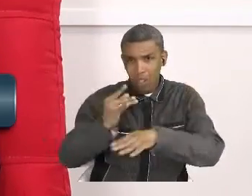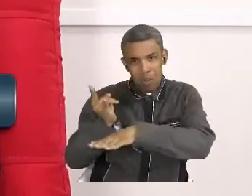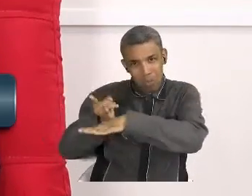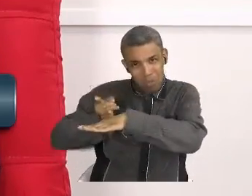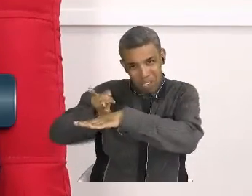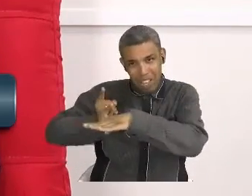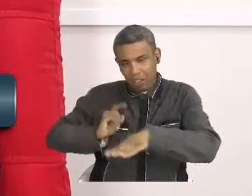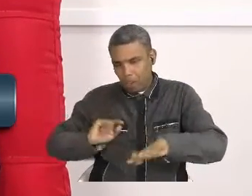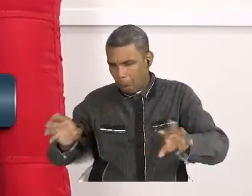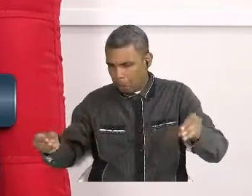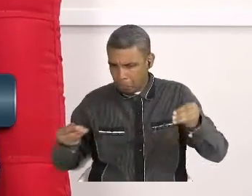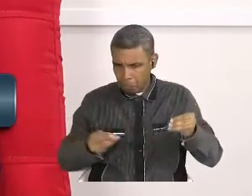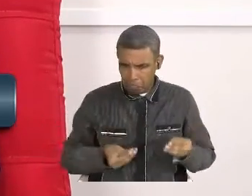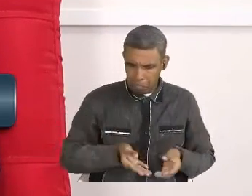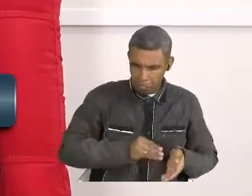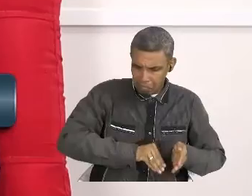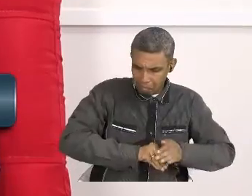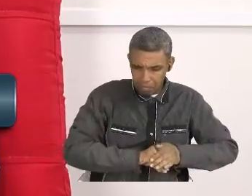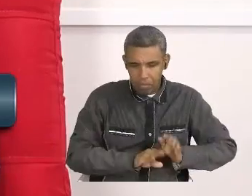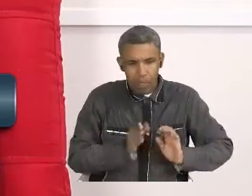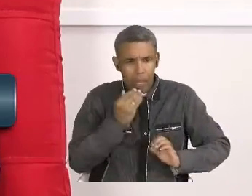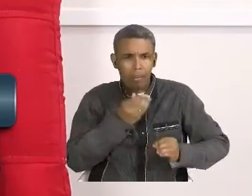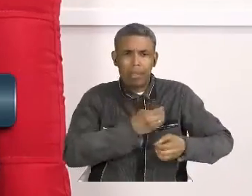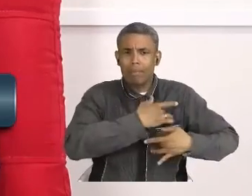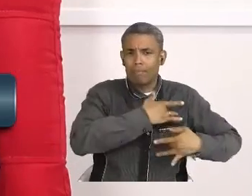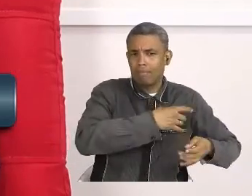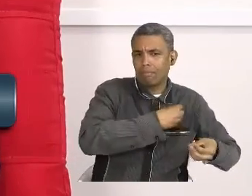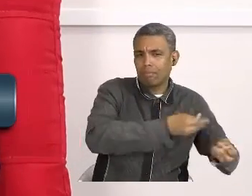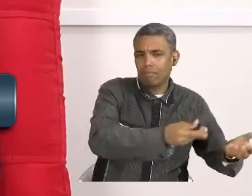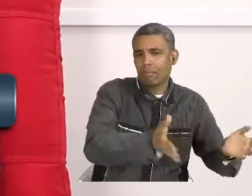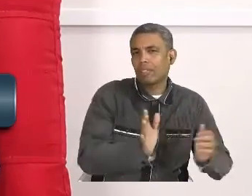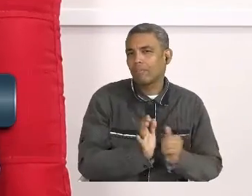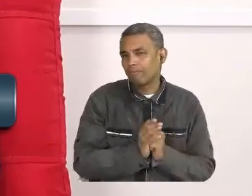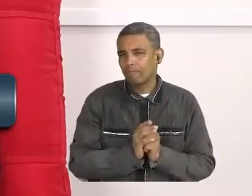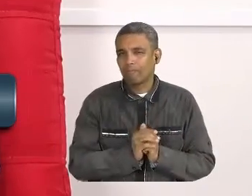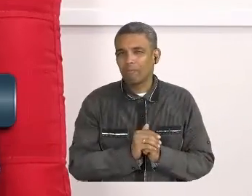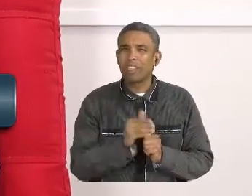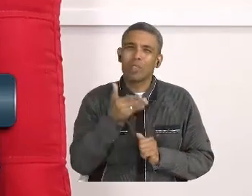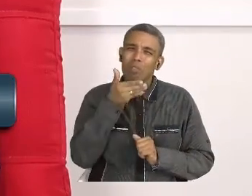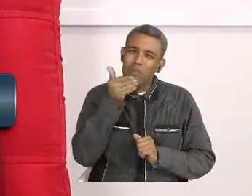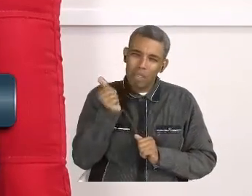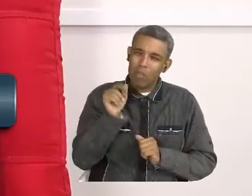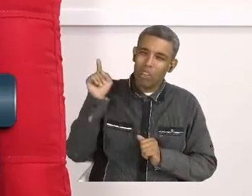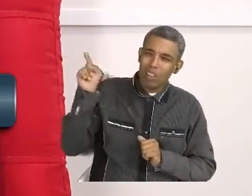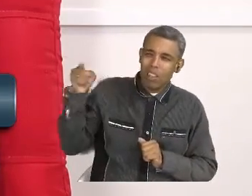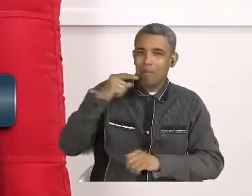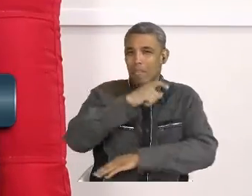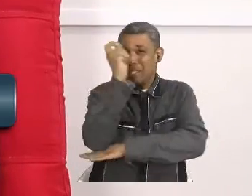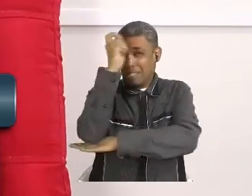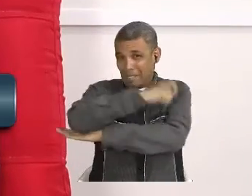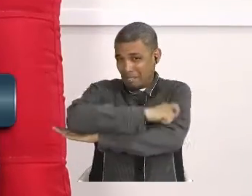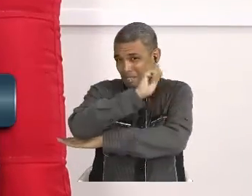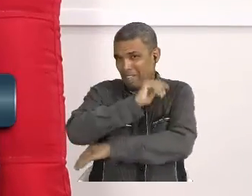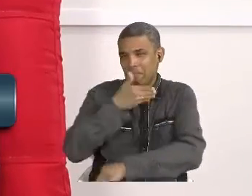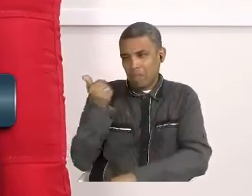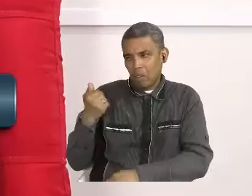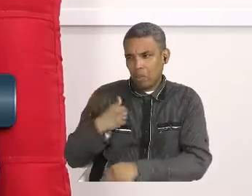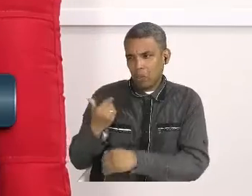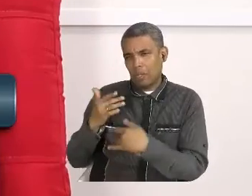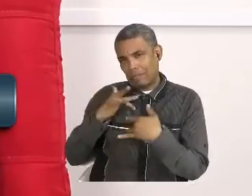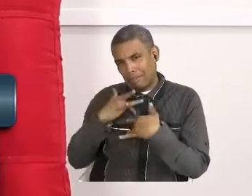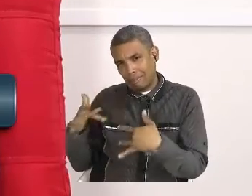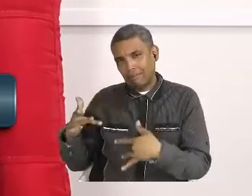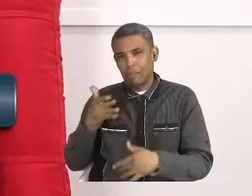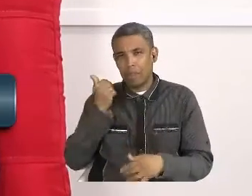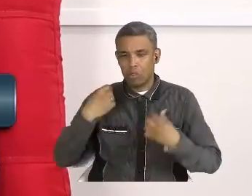dirán cualquier cosa es cariño, pero realmente se está solicitando el vestuario nuevo. Gracias de todas maneras por la intención a todas las personas que se están